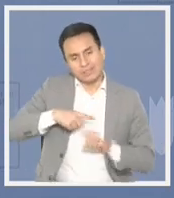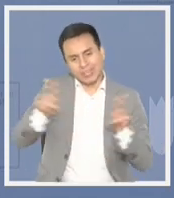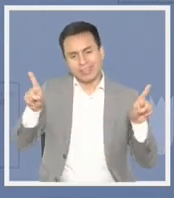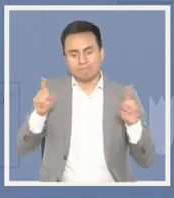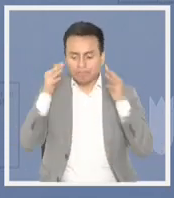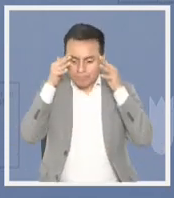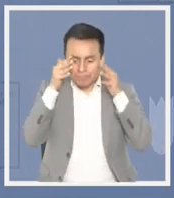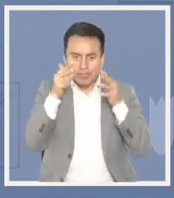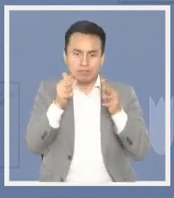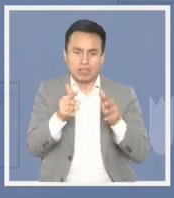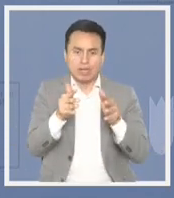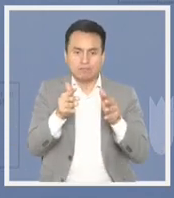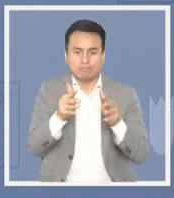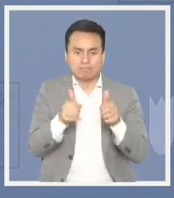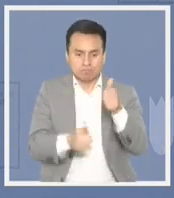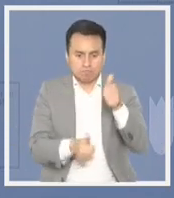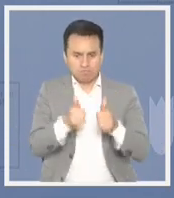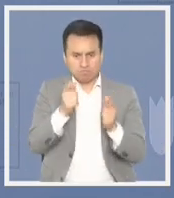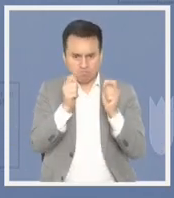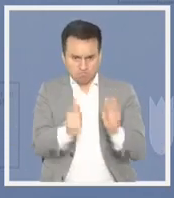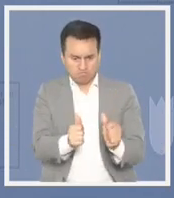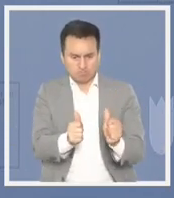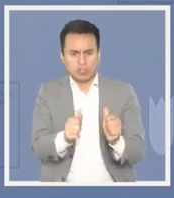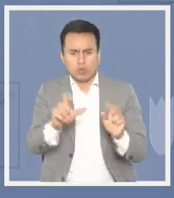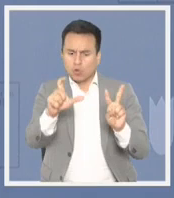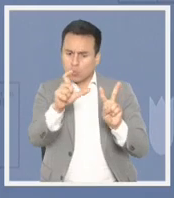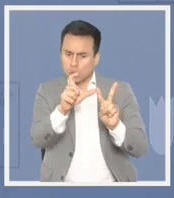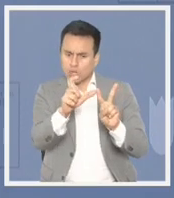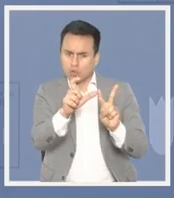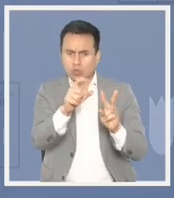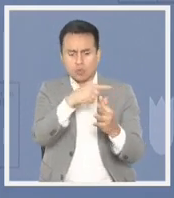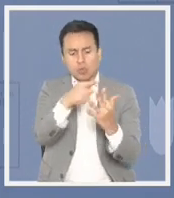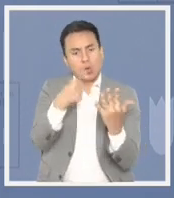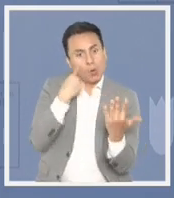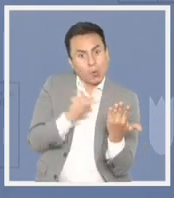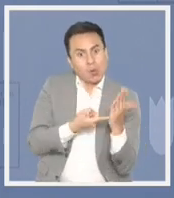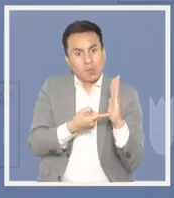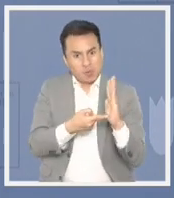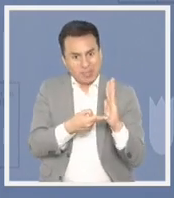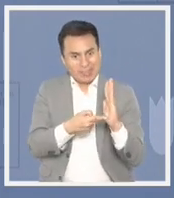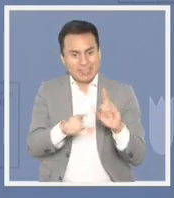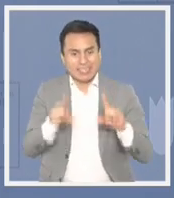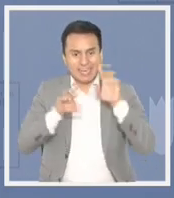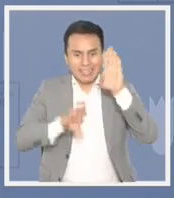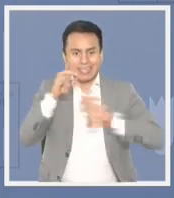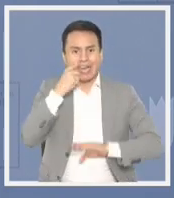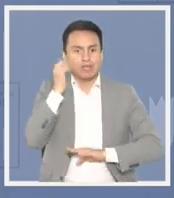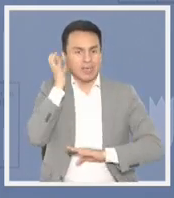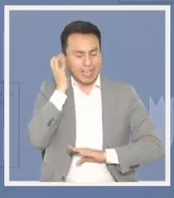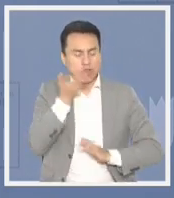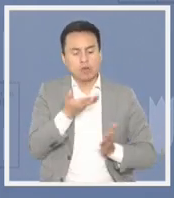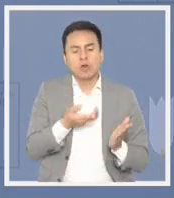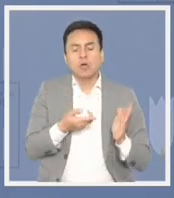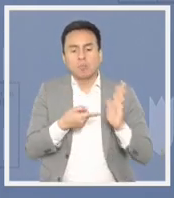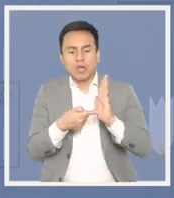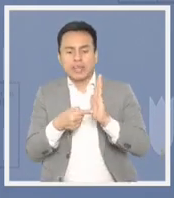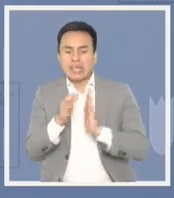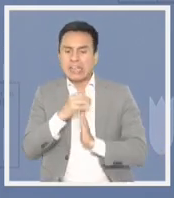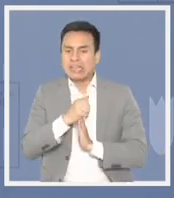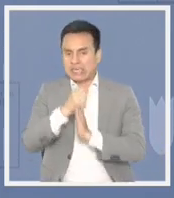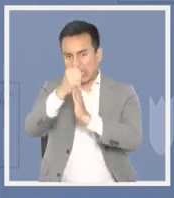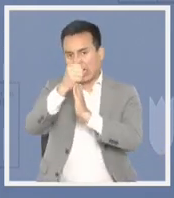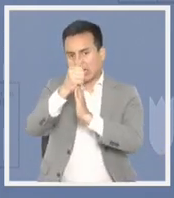es enfocarnos en las competencias, currículum y propuestas que tienen los y las candidatas para poder